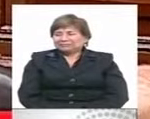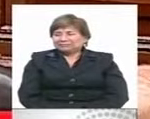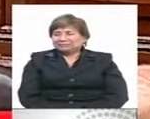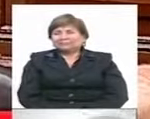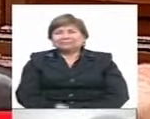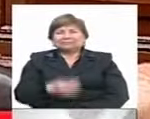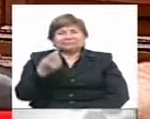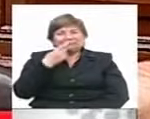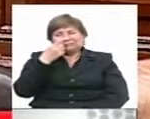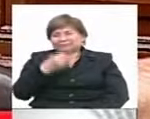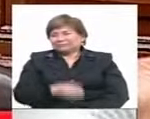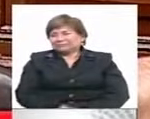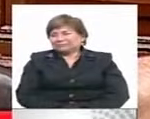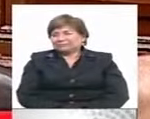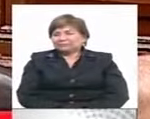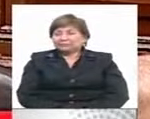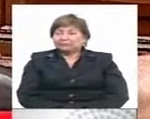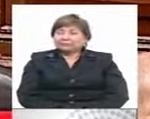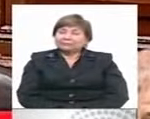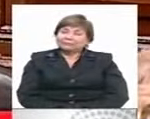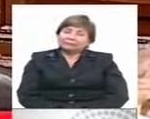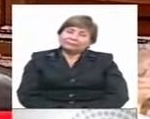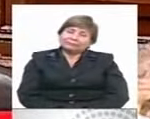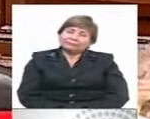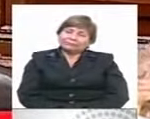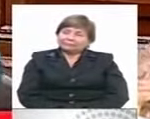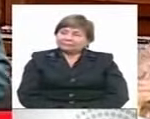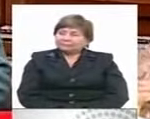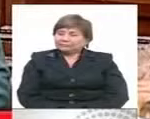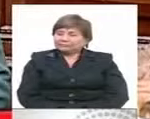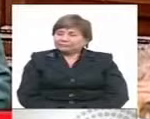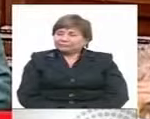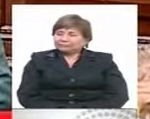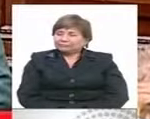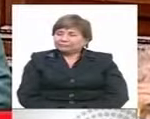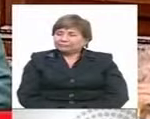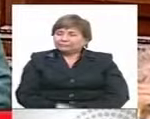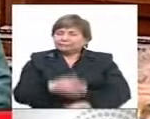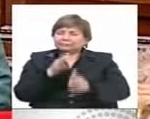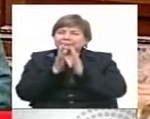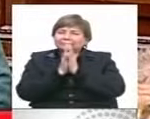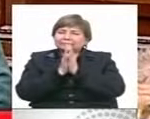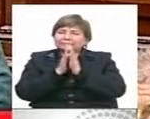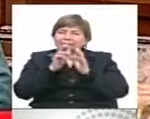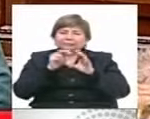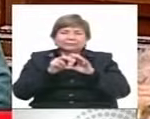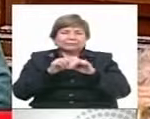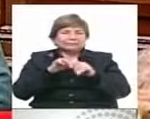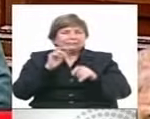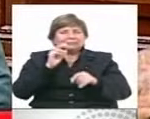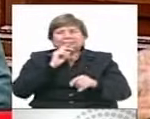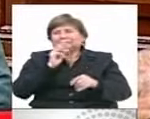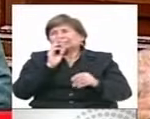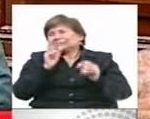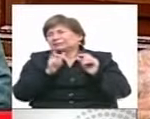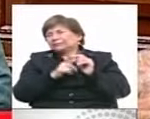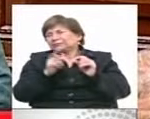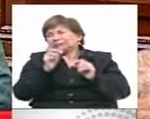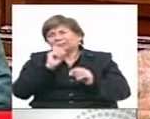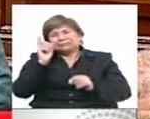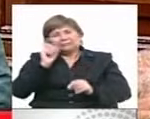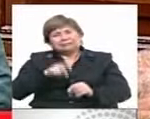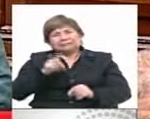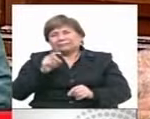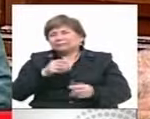Es increíble. Señor congresista, cuando el señor Paredes dijo, también le solicitamos que retire la palabra. Creo que esas frases son